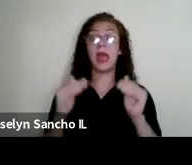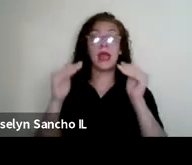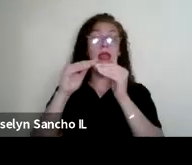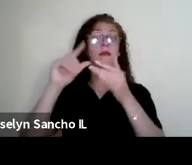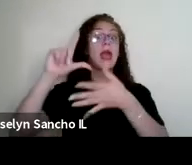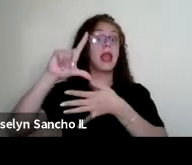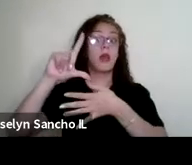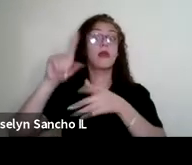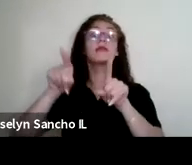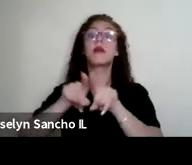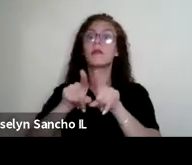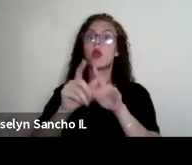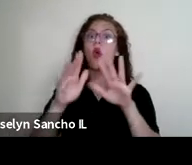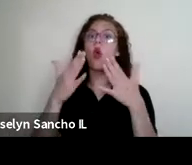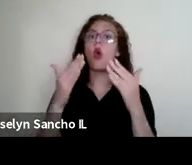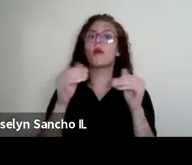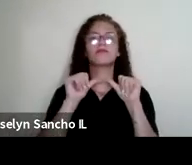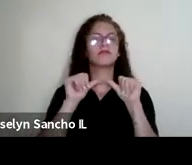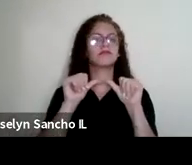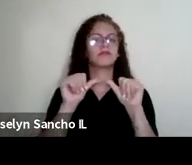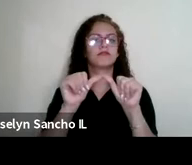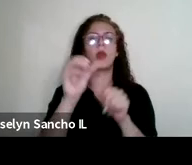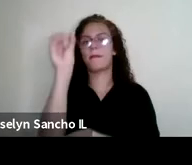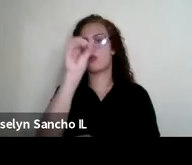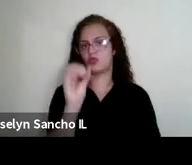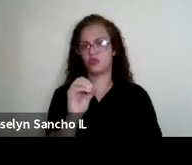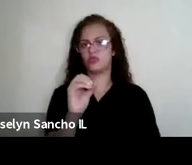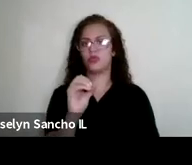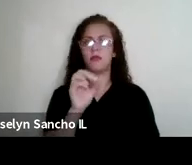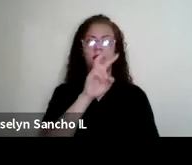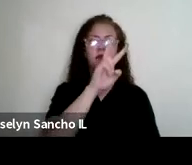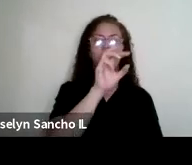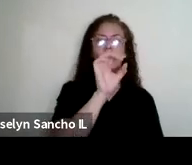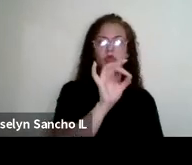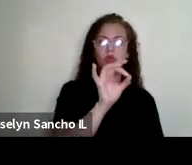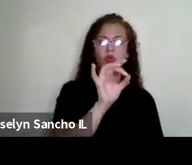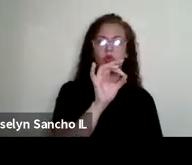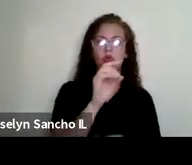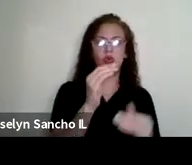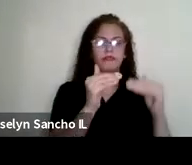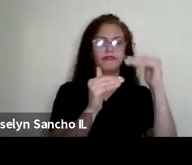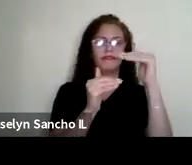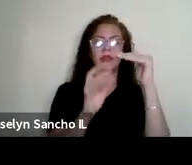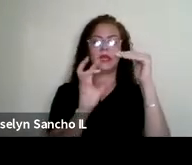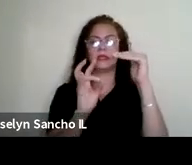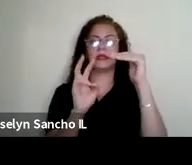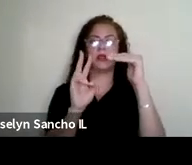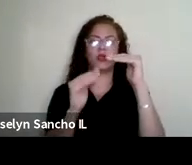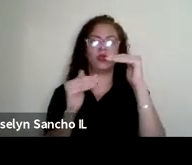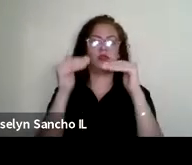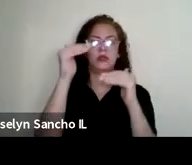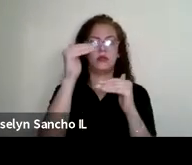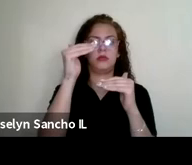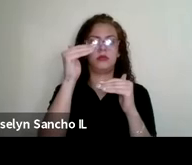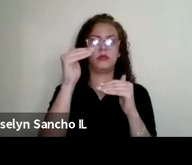latinoamericano también, cómo se mantiene el porcentaje de 28 frente a 72,